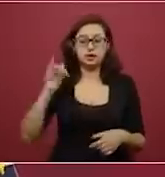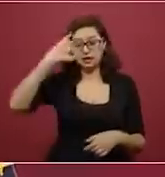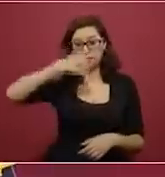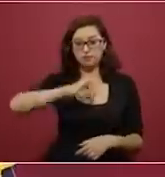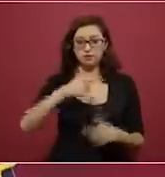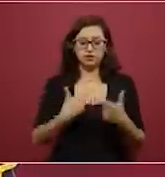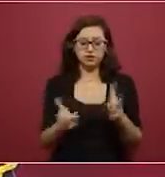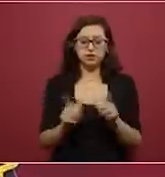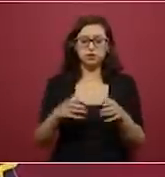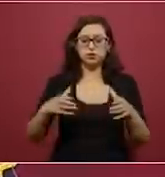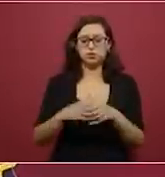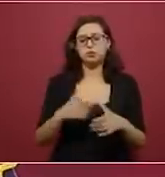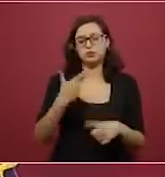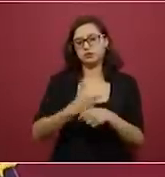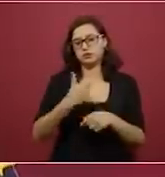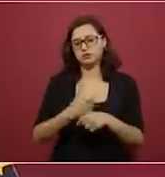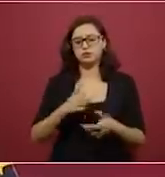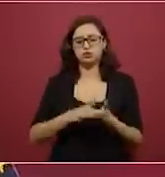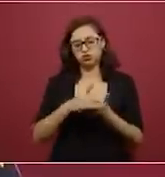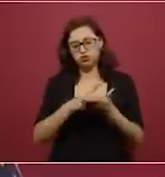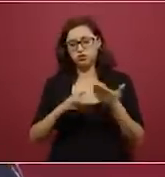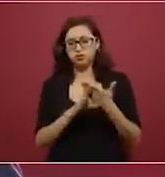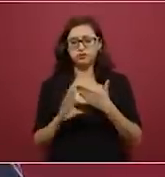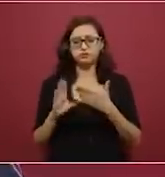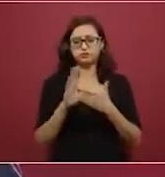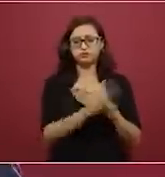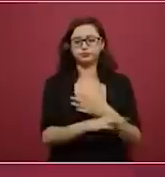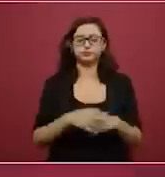operaciones contra narcotráfico tercera operaciones